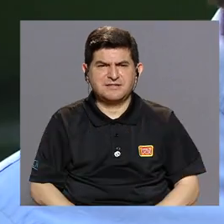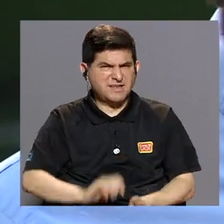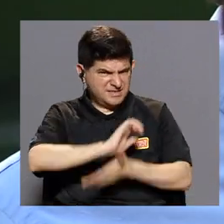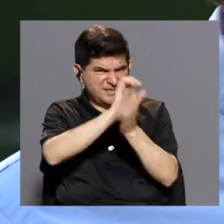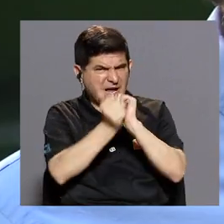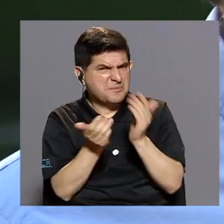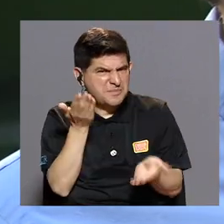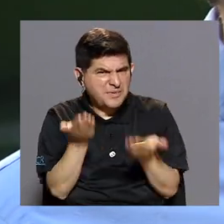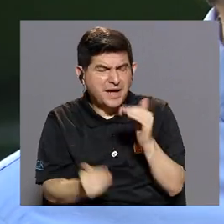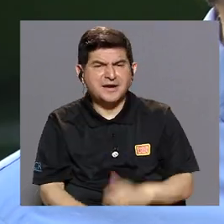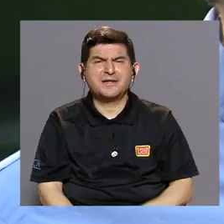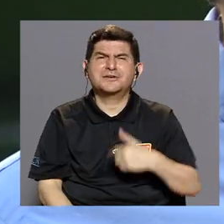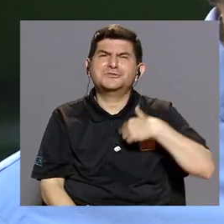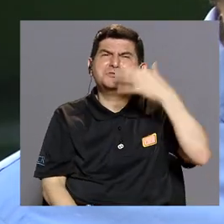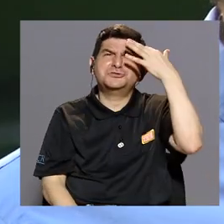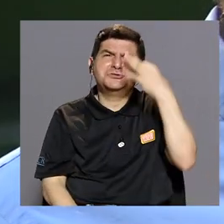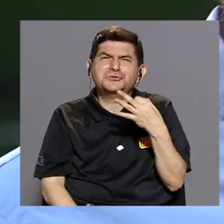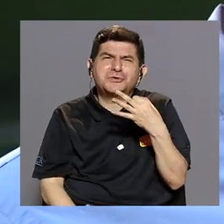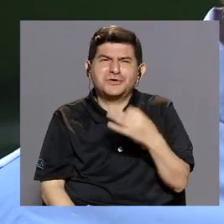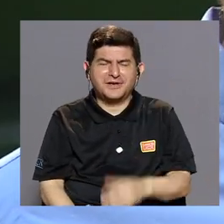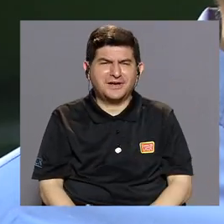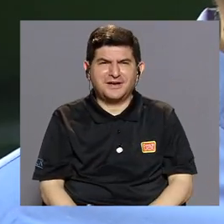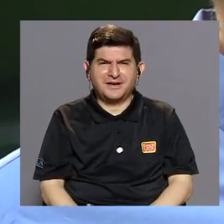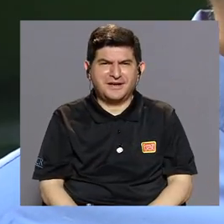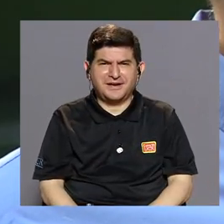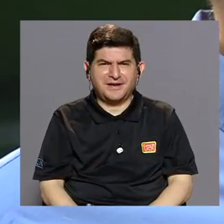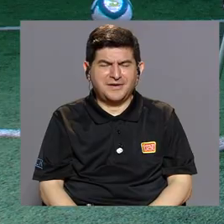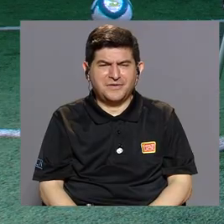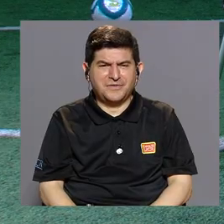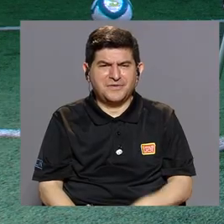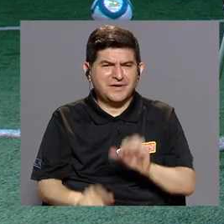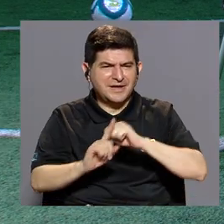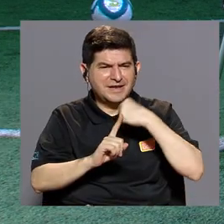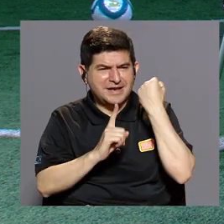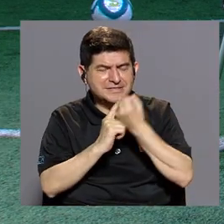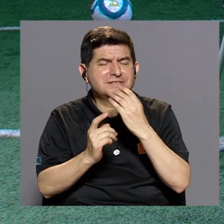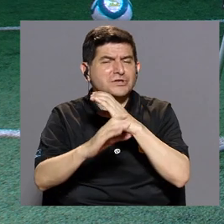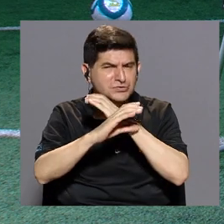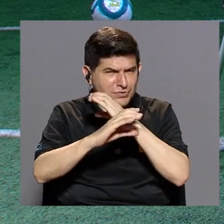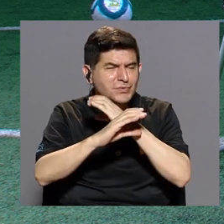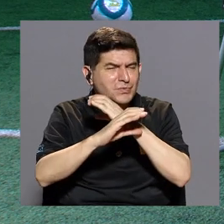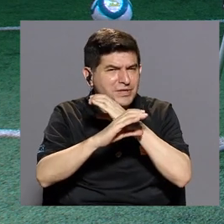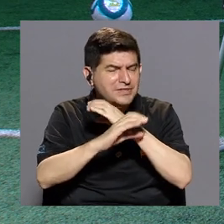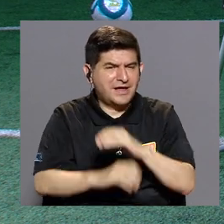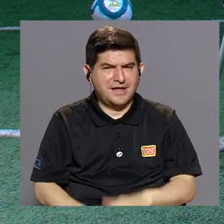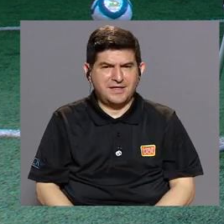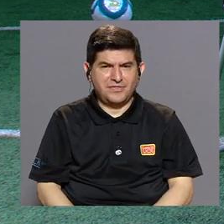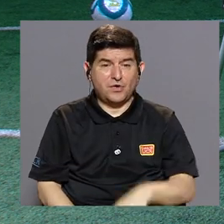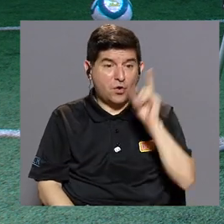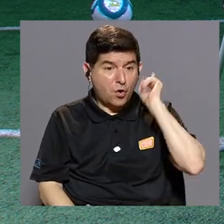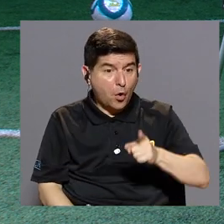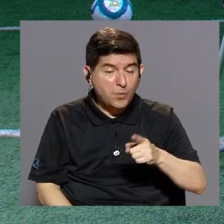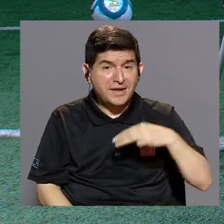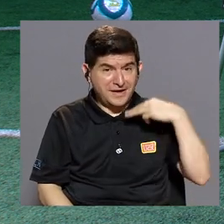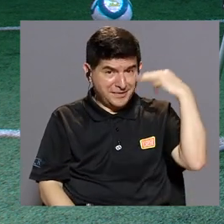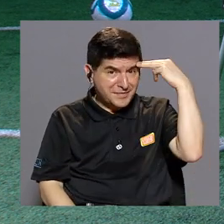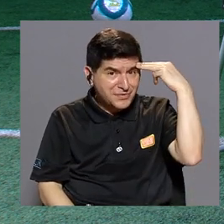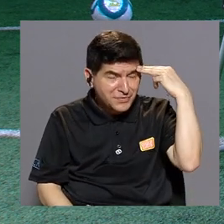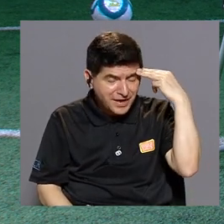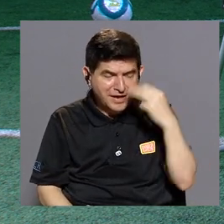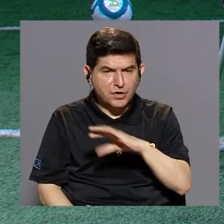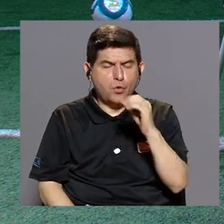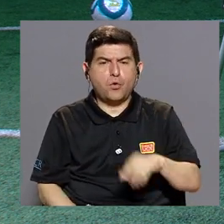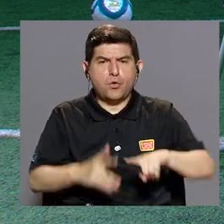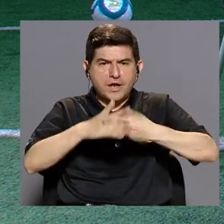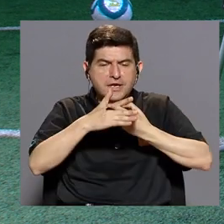cambiado eso mucho, Amelia? Yo creo que más cómo, que cómo obligar, yo creo que hay que tener cuidado ahora con el término de obligar a que maduren a